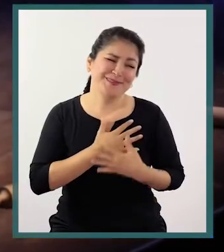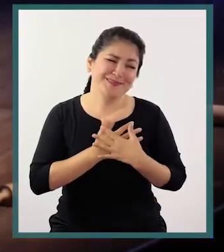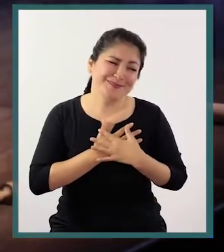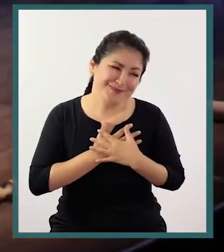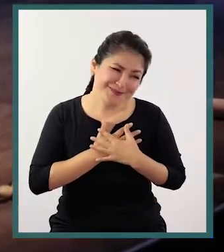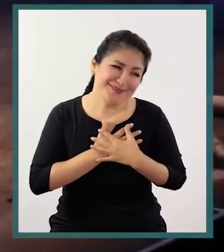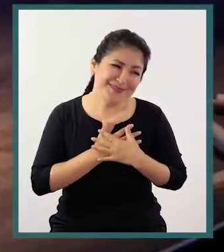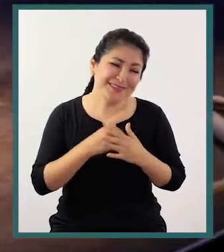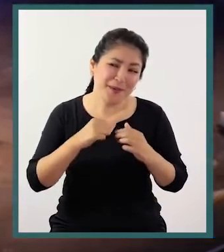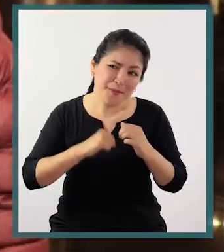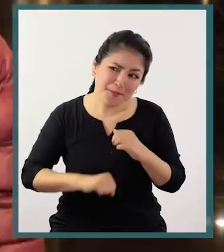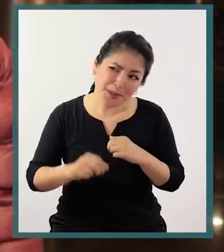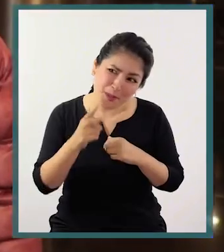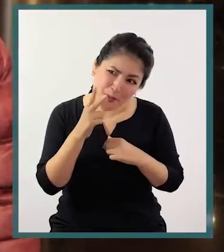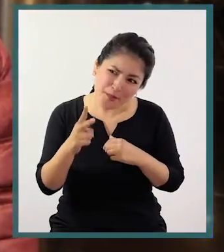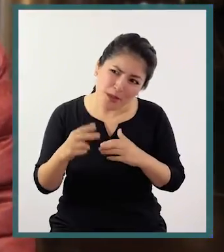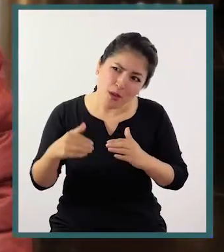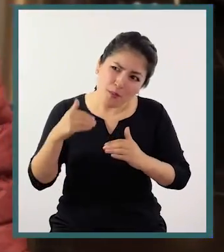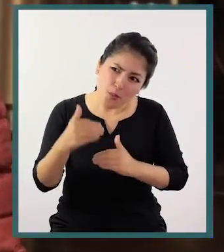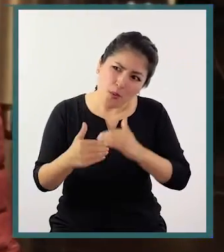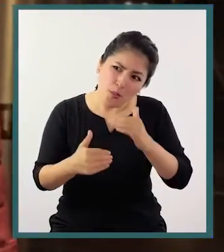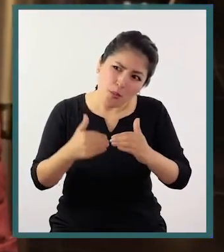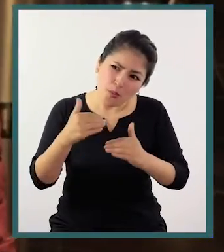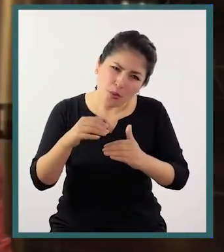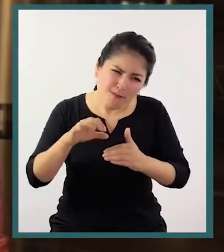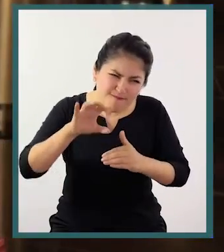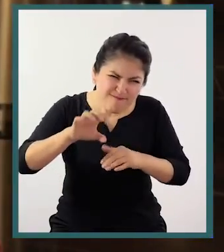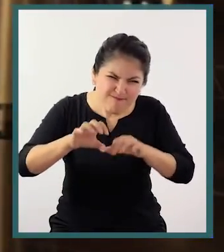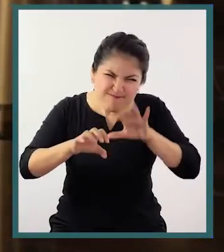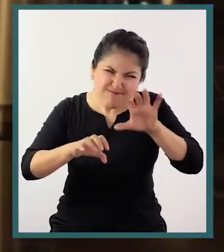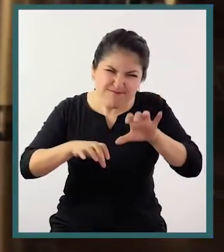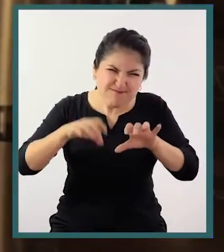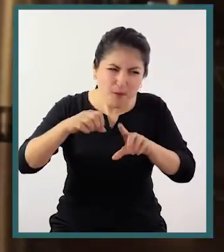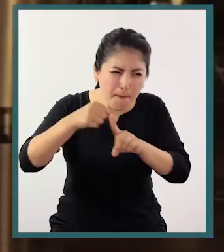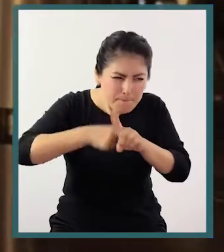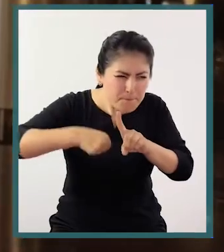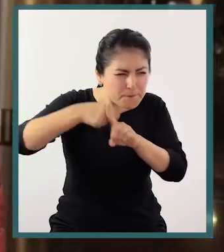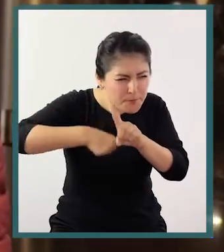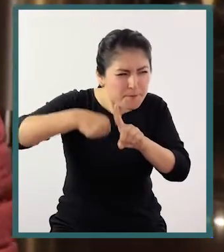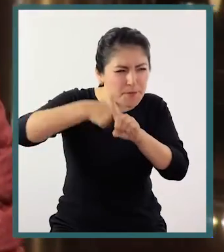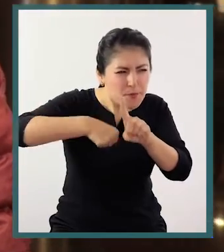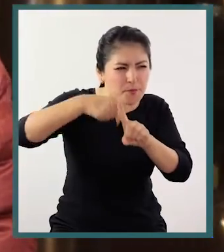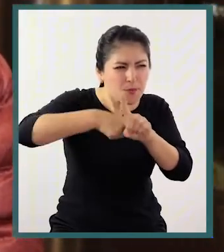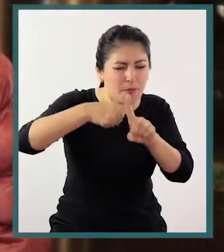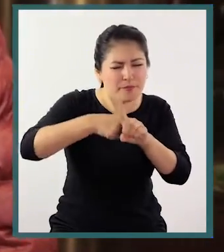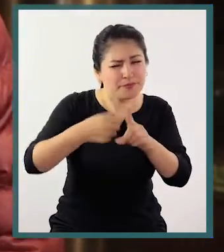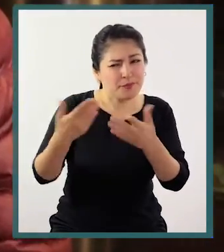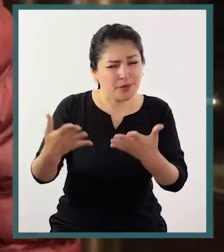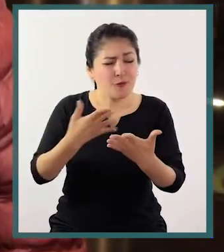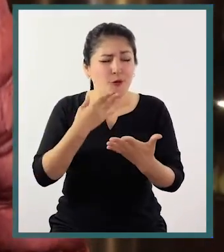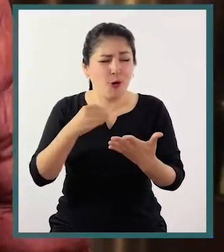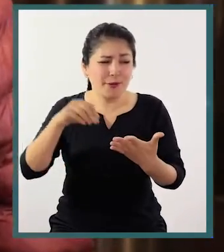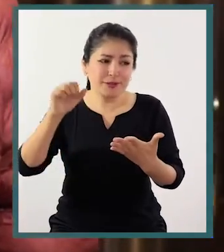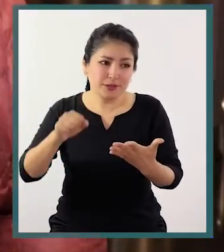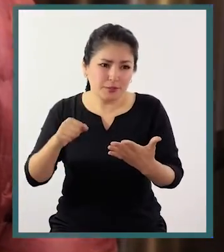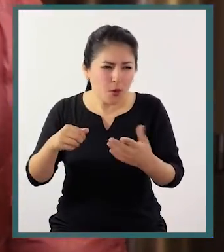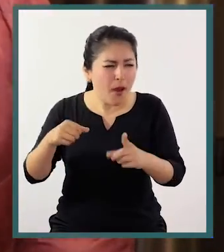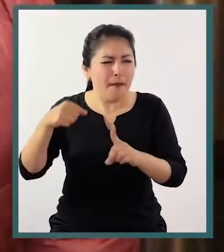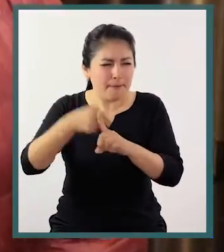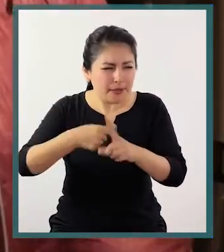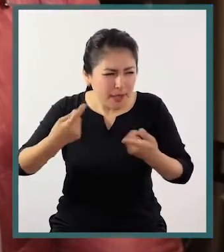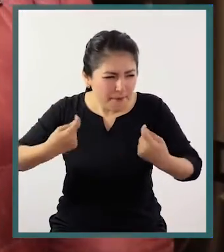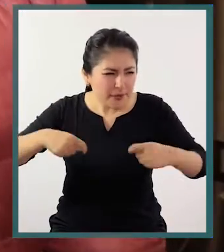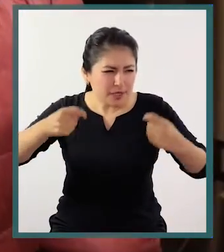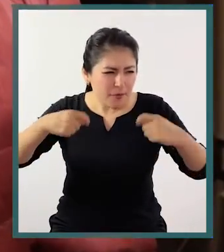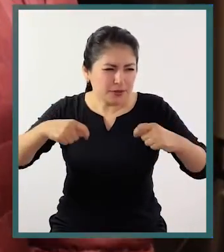de ver cómo poco a poco él está escalando, luchándola, siendo tan joven, pero